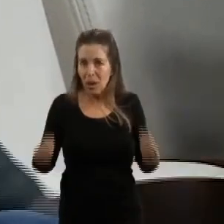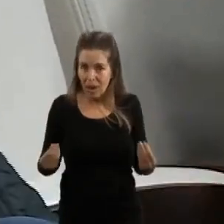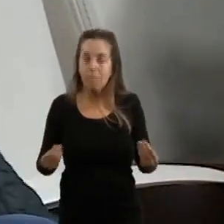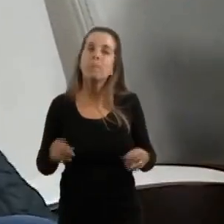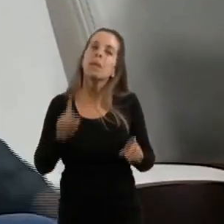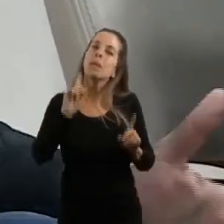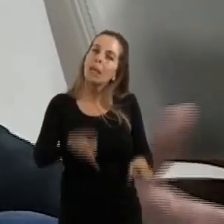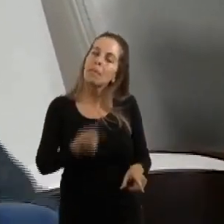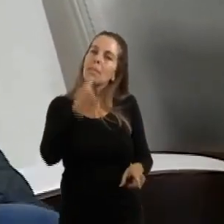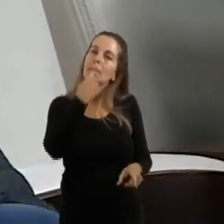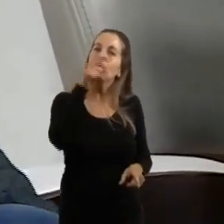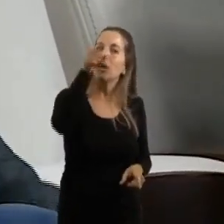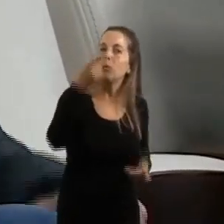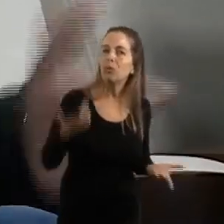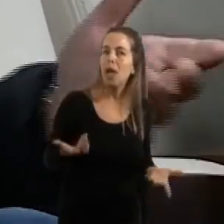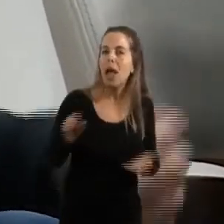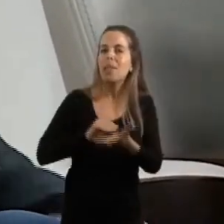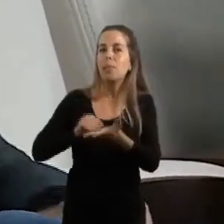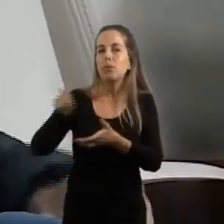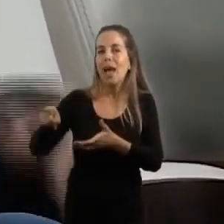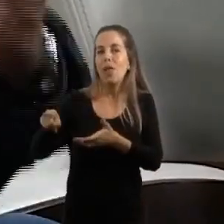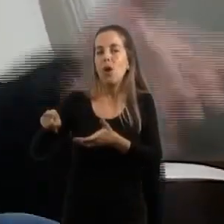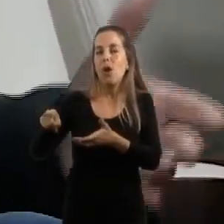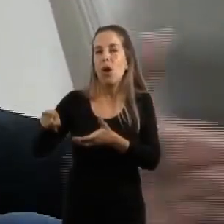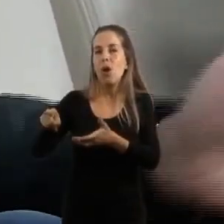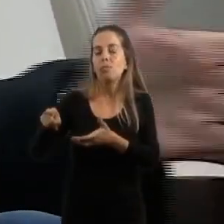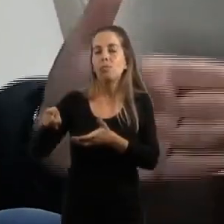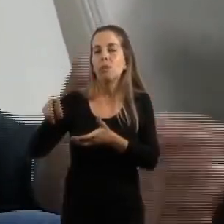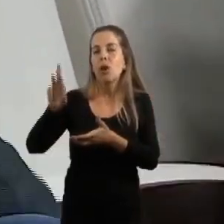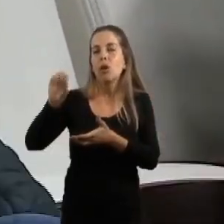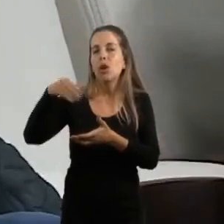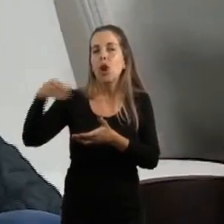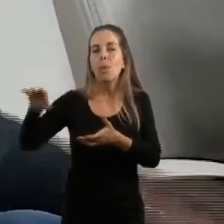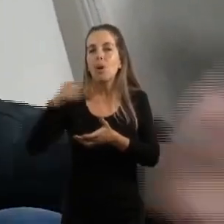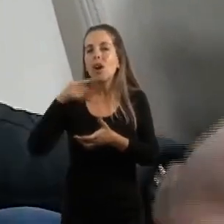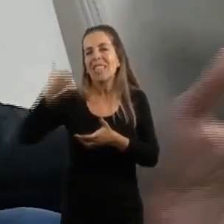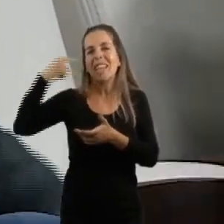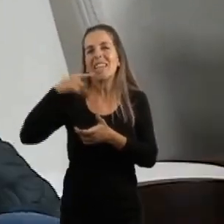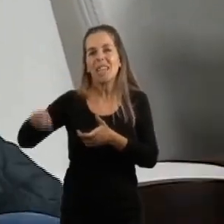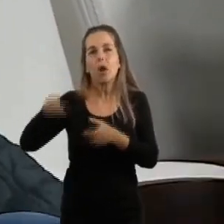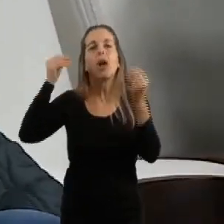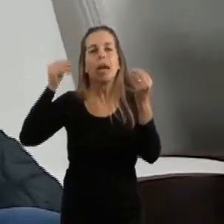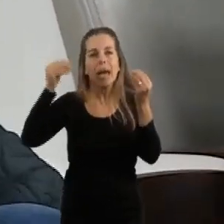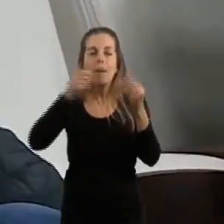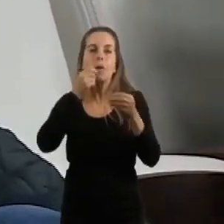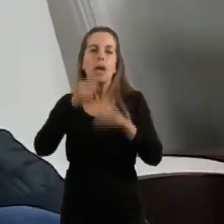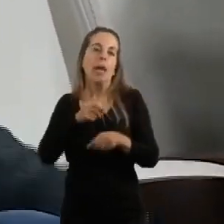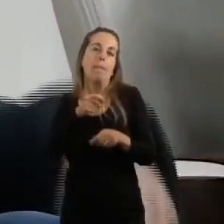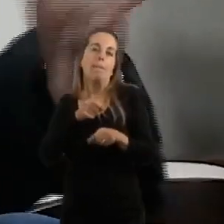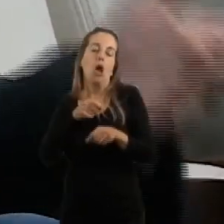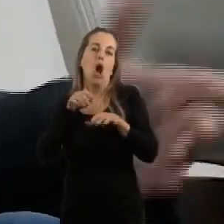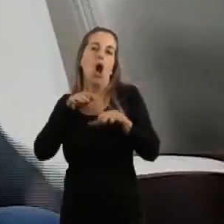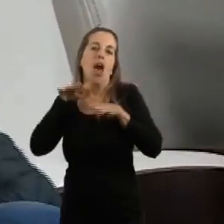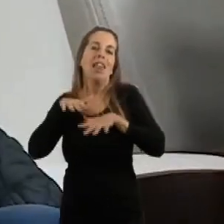como dijo el diputado de La Libertad Avanza, señor Romo, que se ha dejado atrás desfiles de comunistas, travestis y